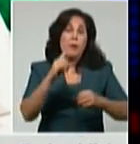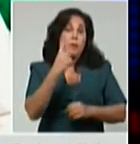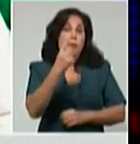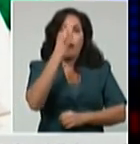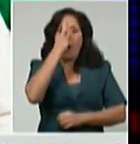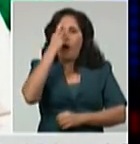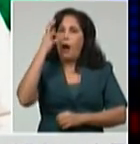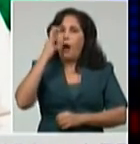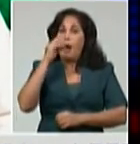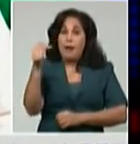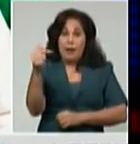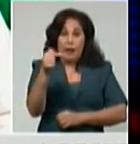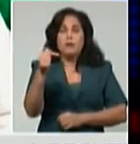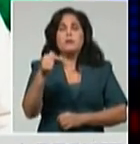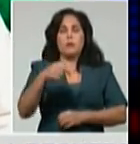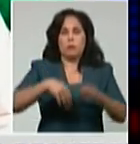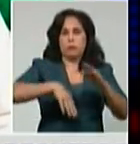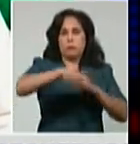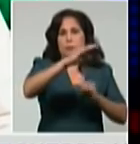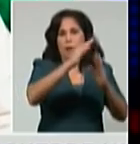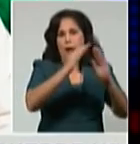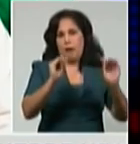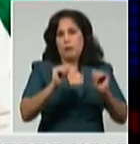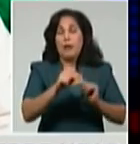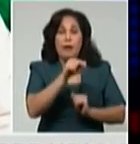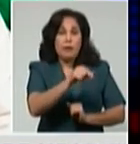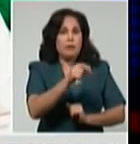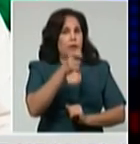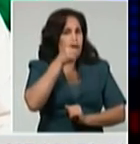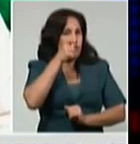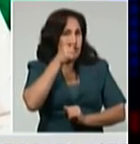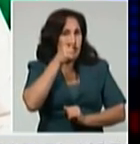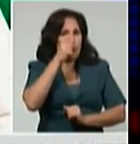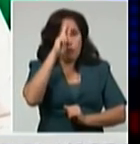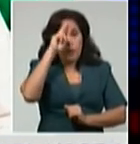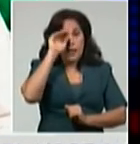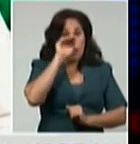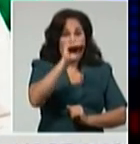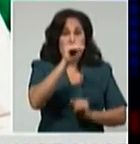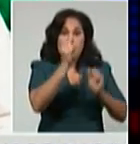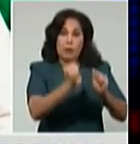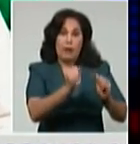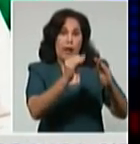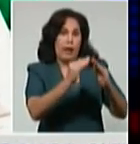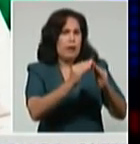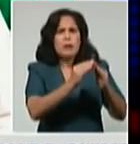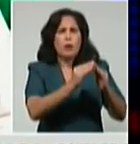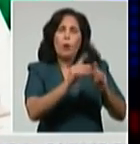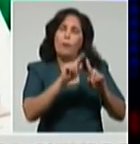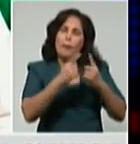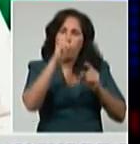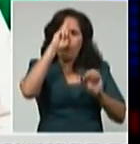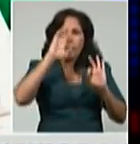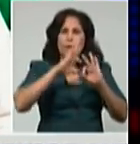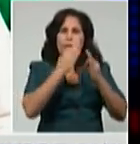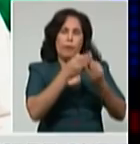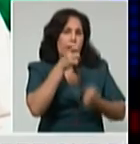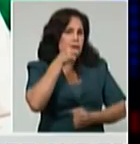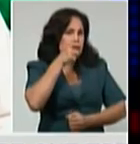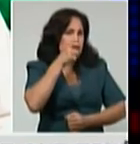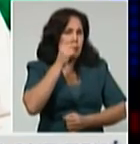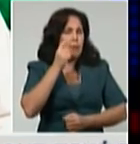también tienen una vigilancia, no tienen un ingreso domiciliario, tienen una vigilancia y se les